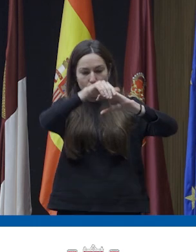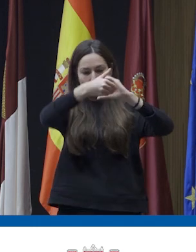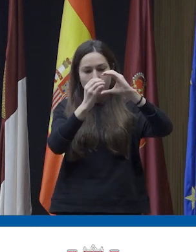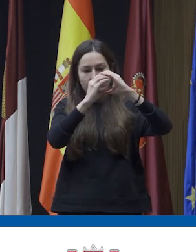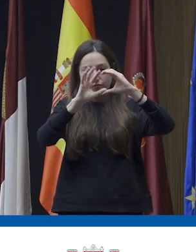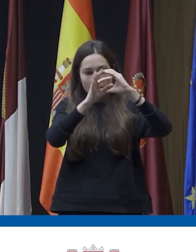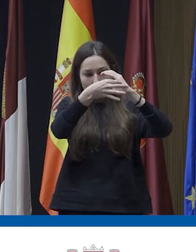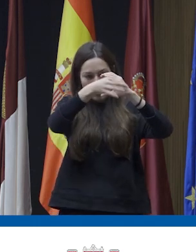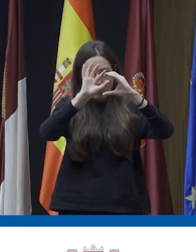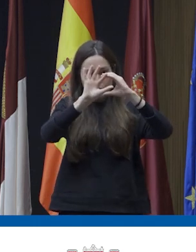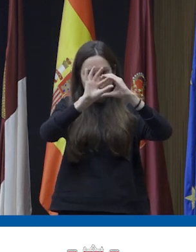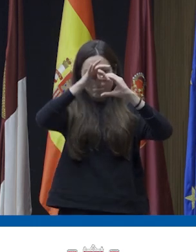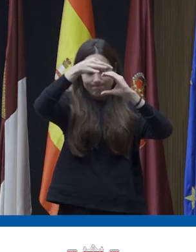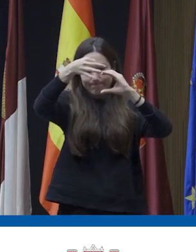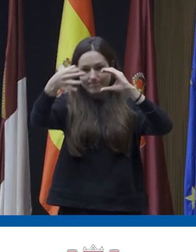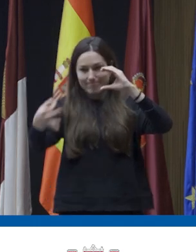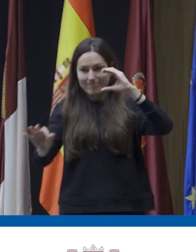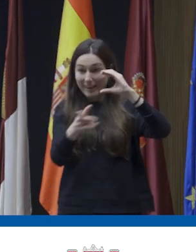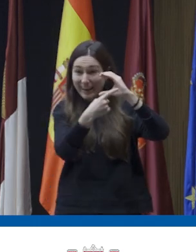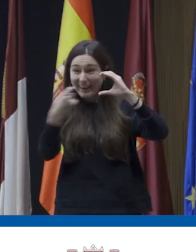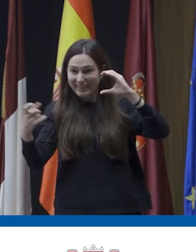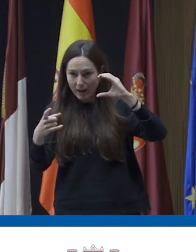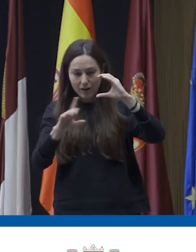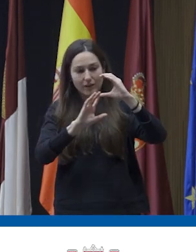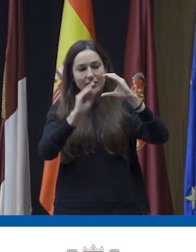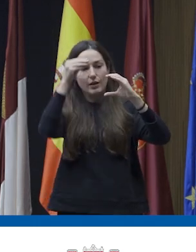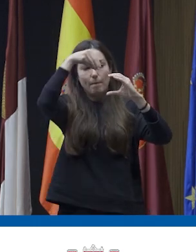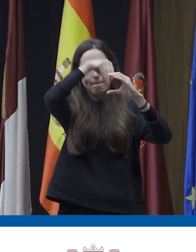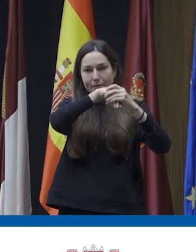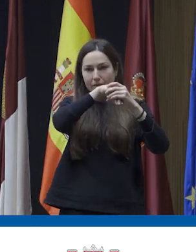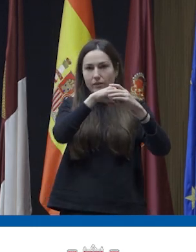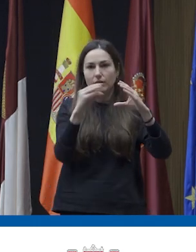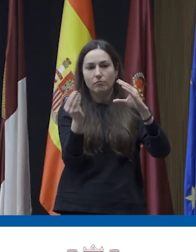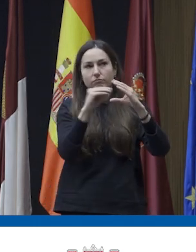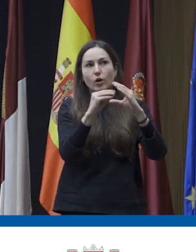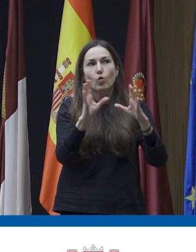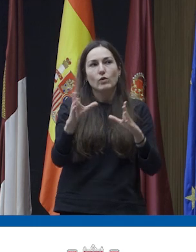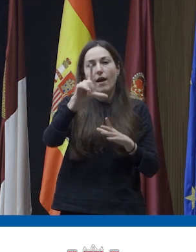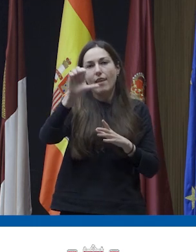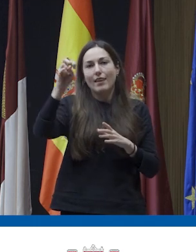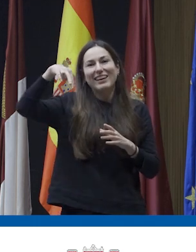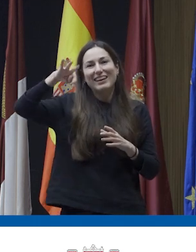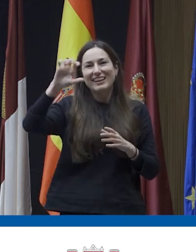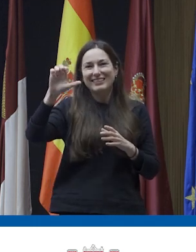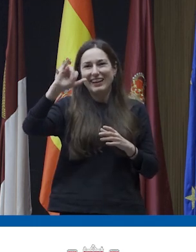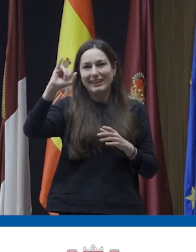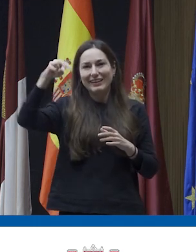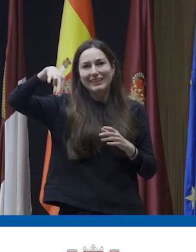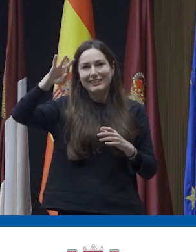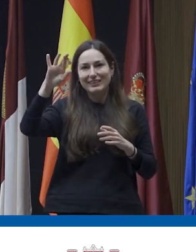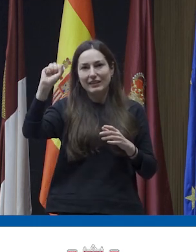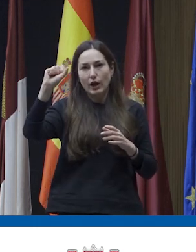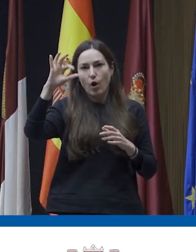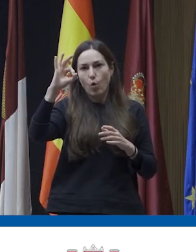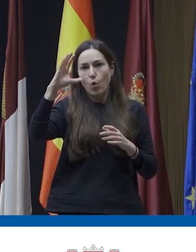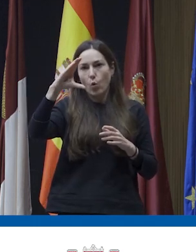soporte y vamos a meter una lente intraocular que podéis ver que tiene su zona óptica y tiene unas patitas que nosotros llamamos